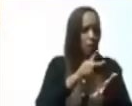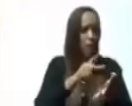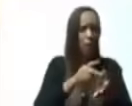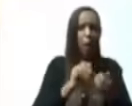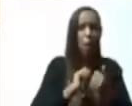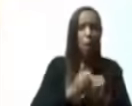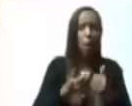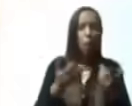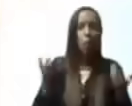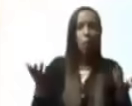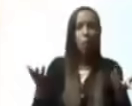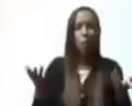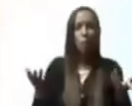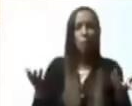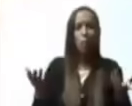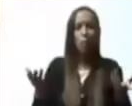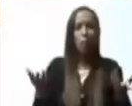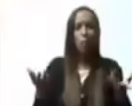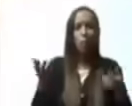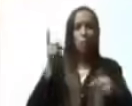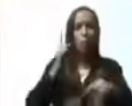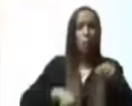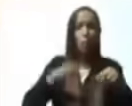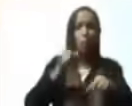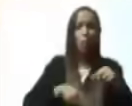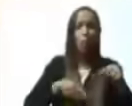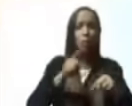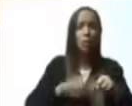recaudar no me permite pagar